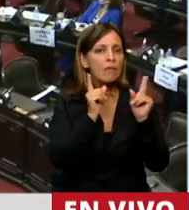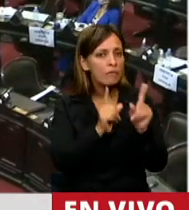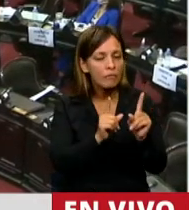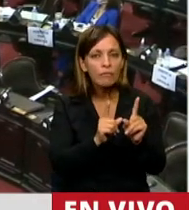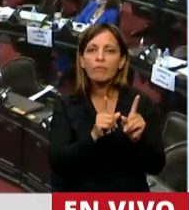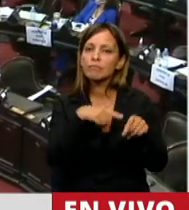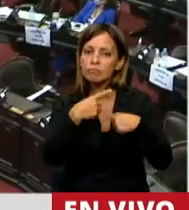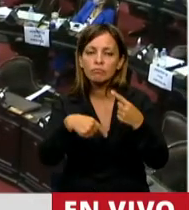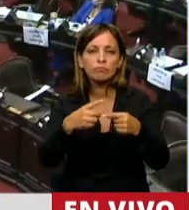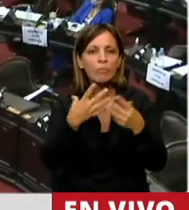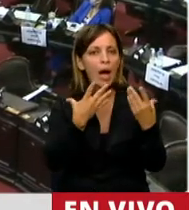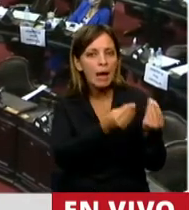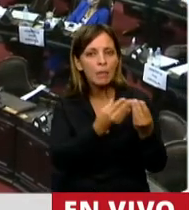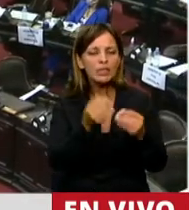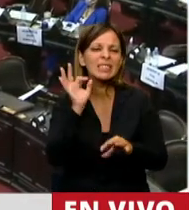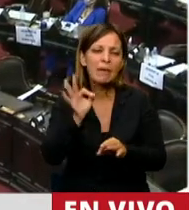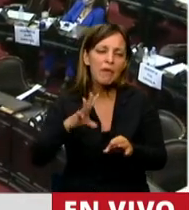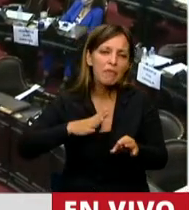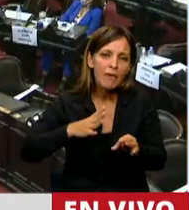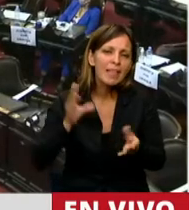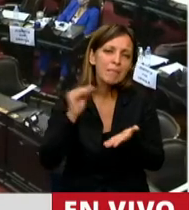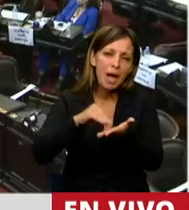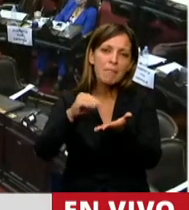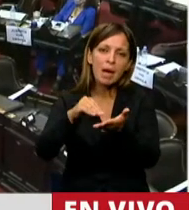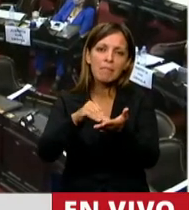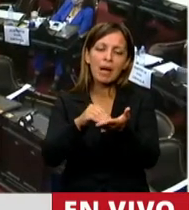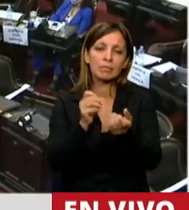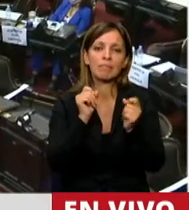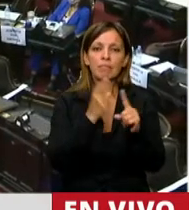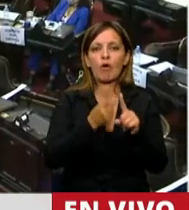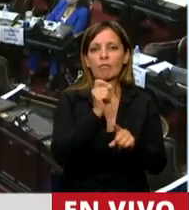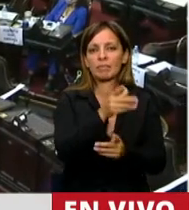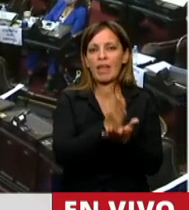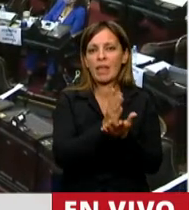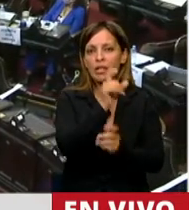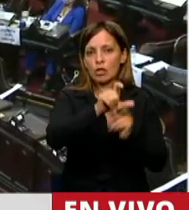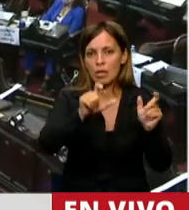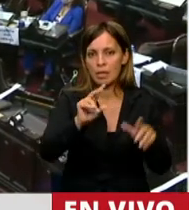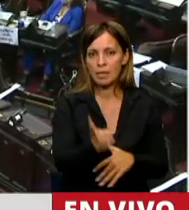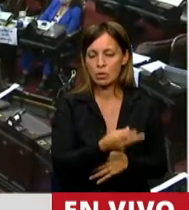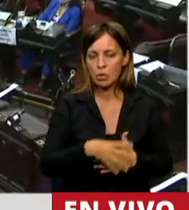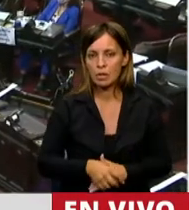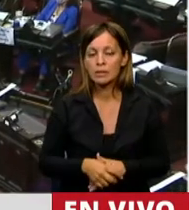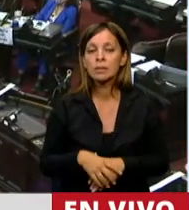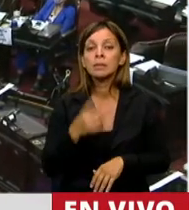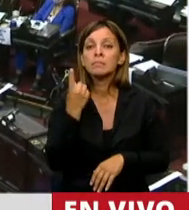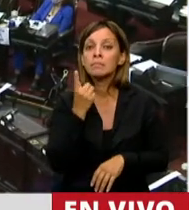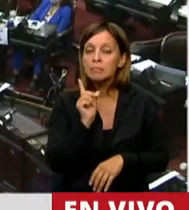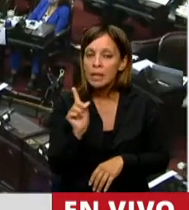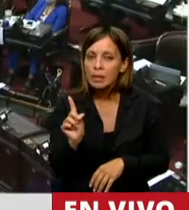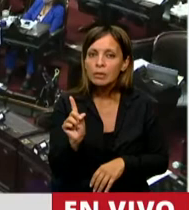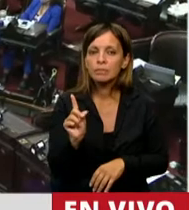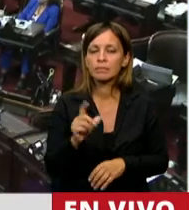y sabemos que hay mucho más para seguir trabajando en pos de los derechos de las víctimas. Pero no es